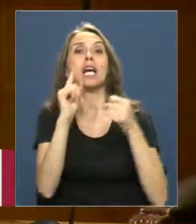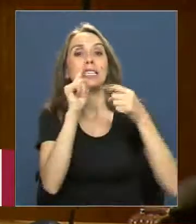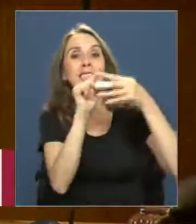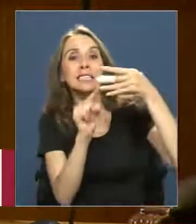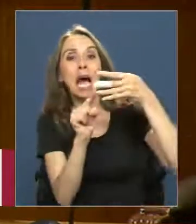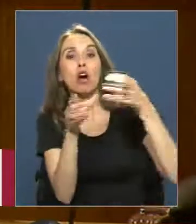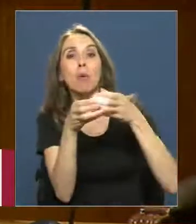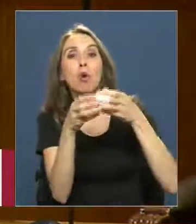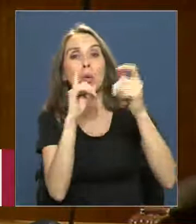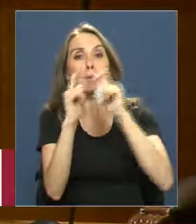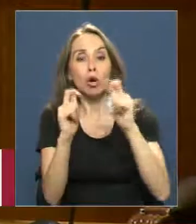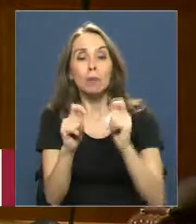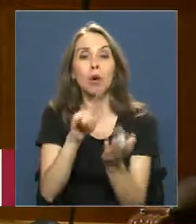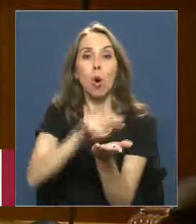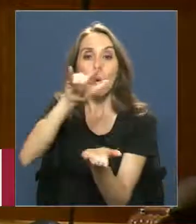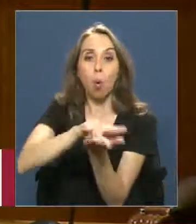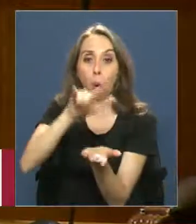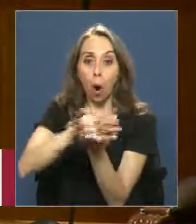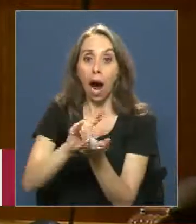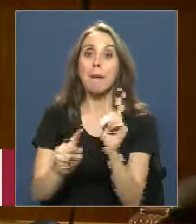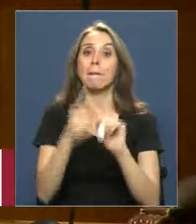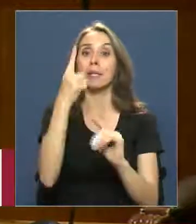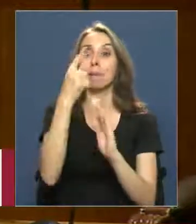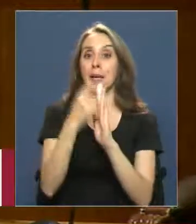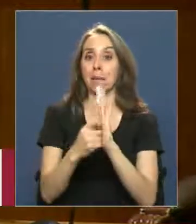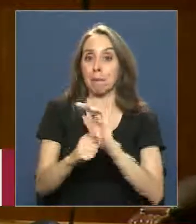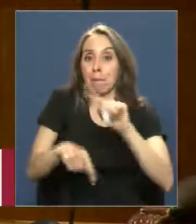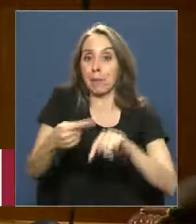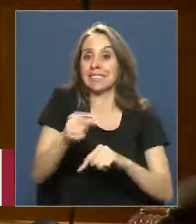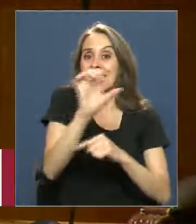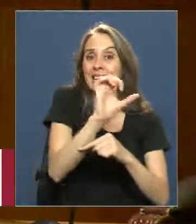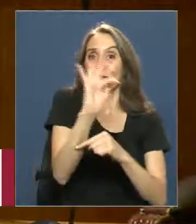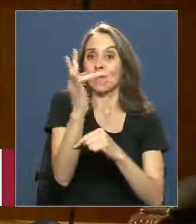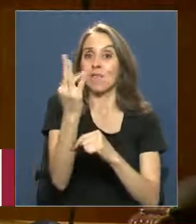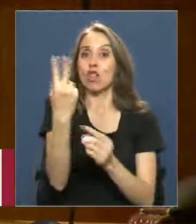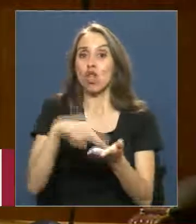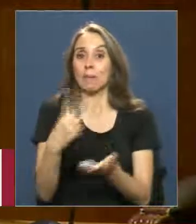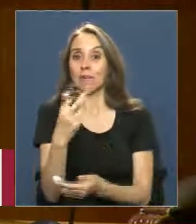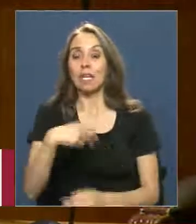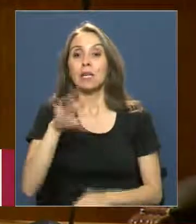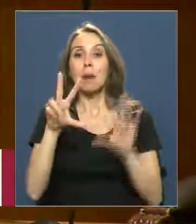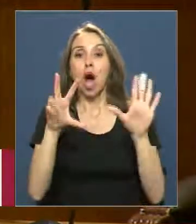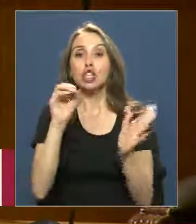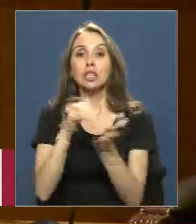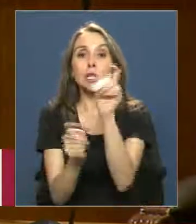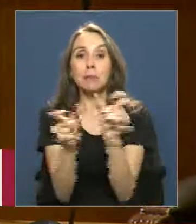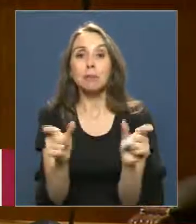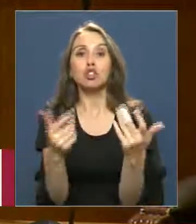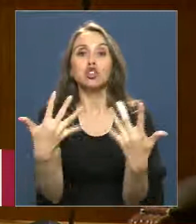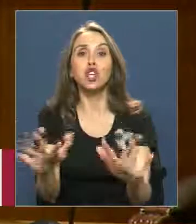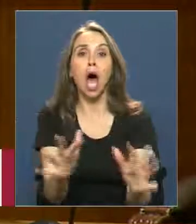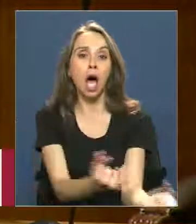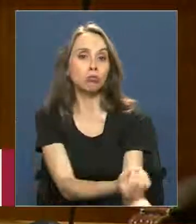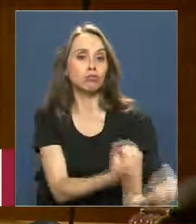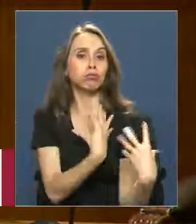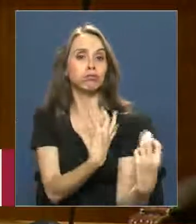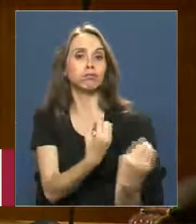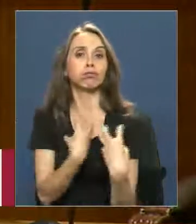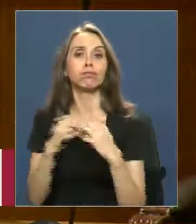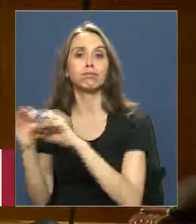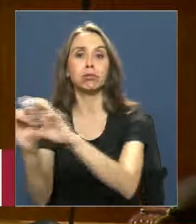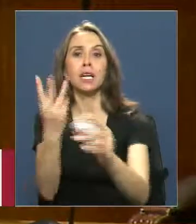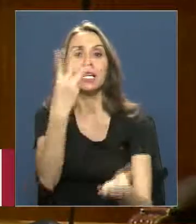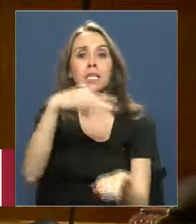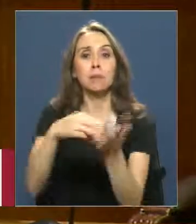Wuhan, durante los primeros meses del 2020, se registraron más de 80.000 personas contagiadas, incluyendo